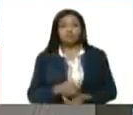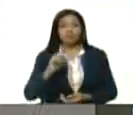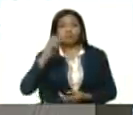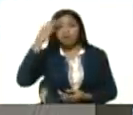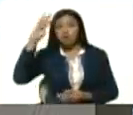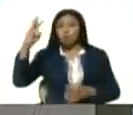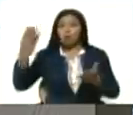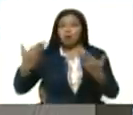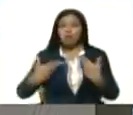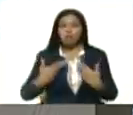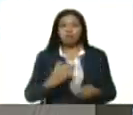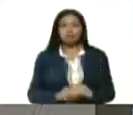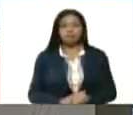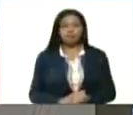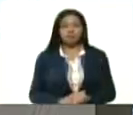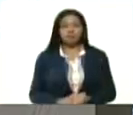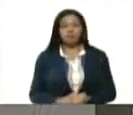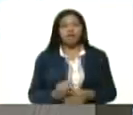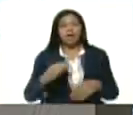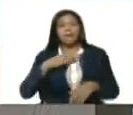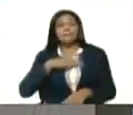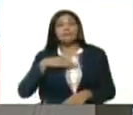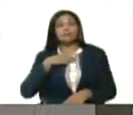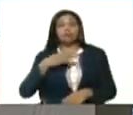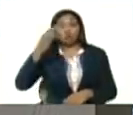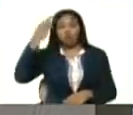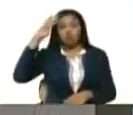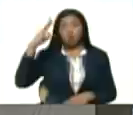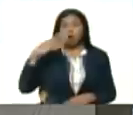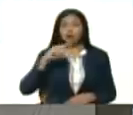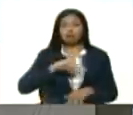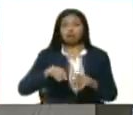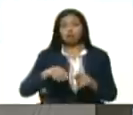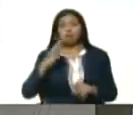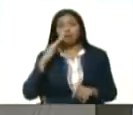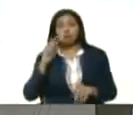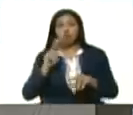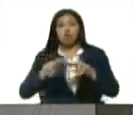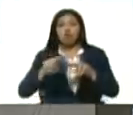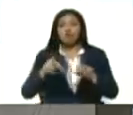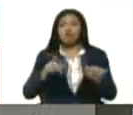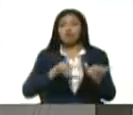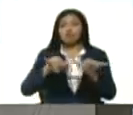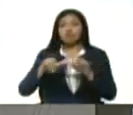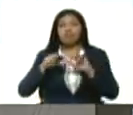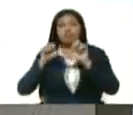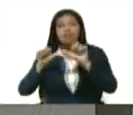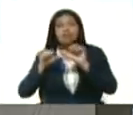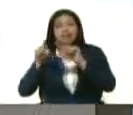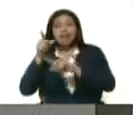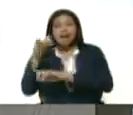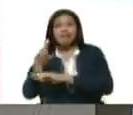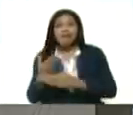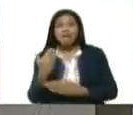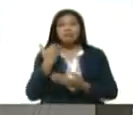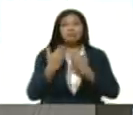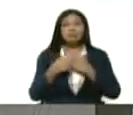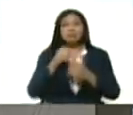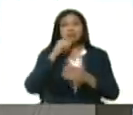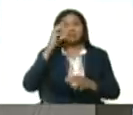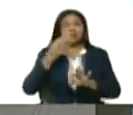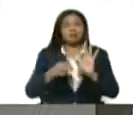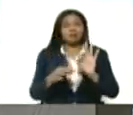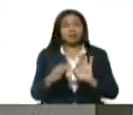Cuba, sin nuestra misión barrio adentro, sin nuestros médicos cubanos, estos niños estarían todavía allí en Pedro González. Quién sabe con